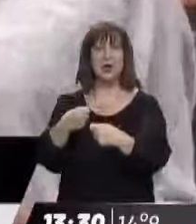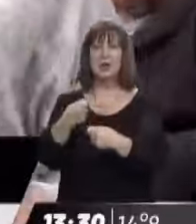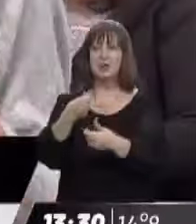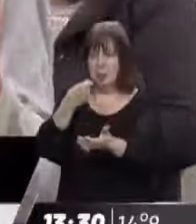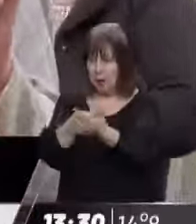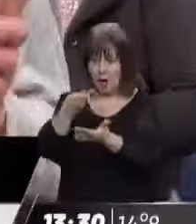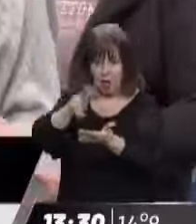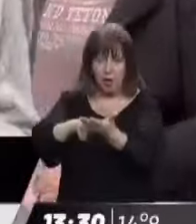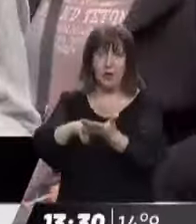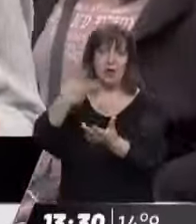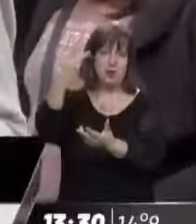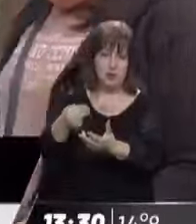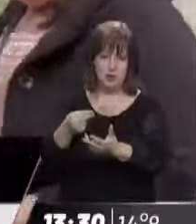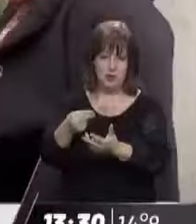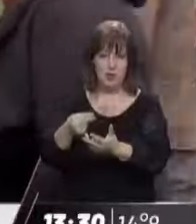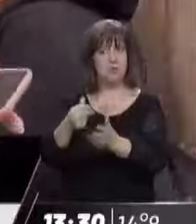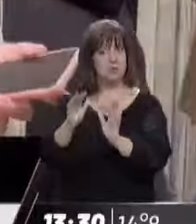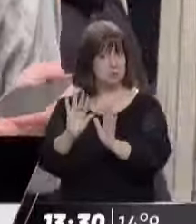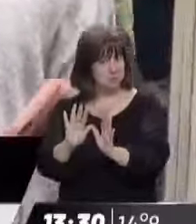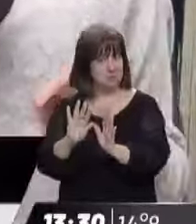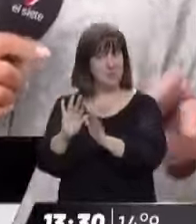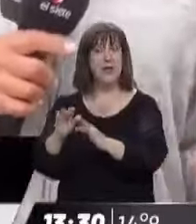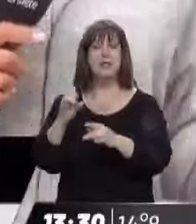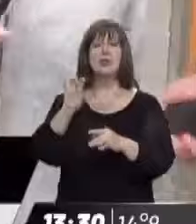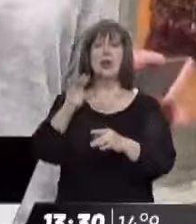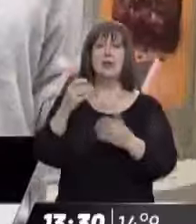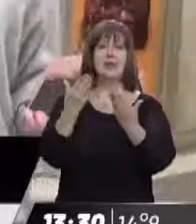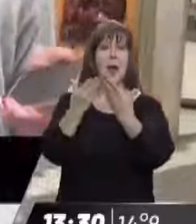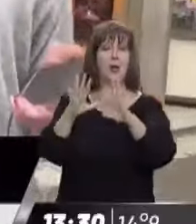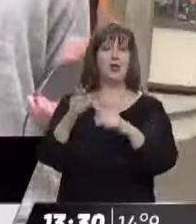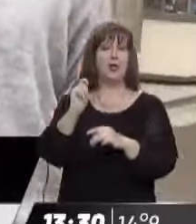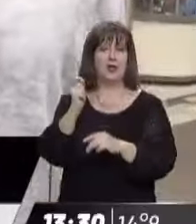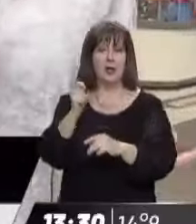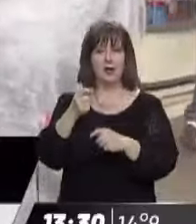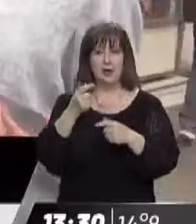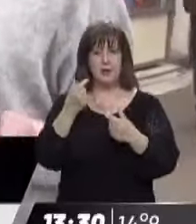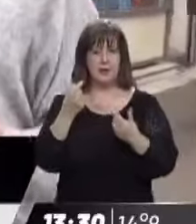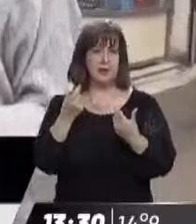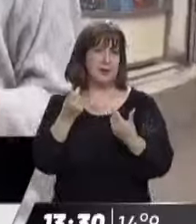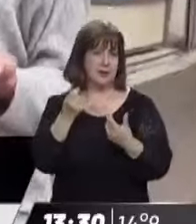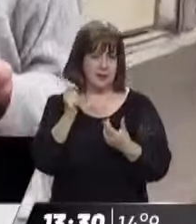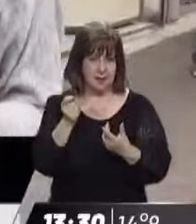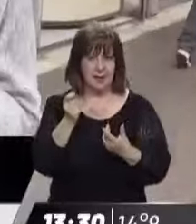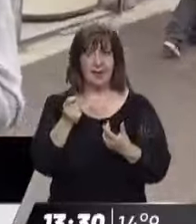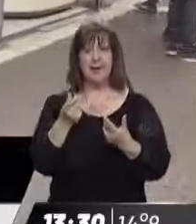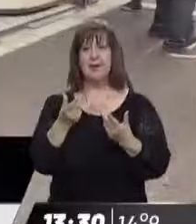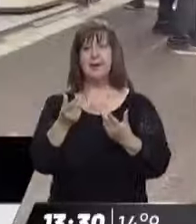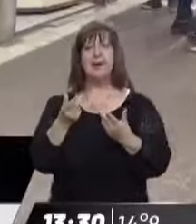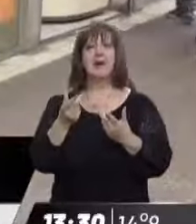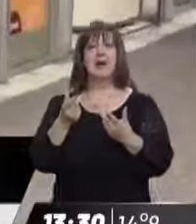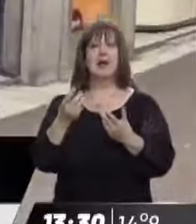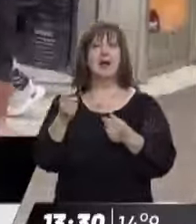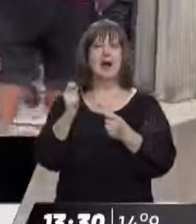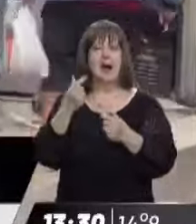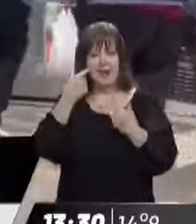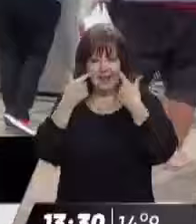trabajar este día. Y que los comercios que están abiertos, que están dentro, digamos, de rubro que no sea ni restaurante, ni gastronomía y